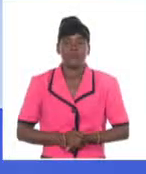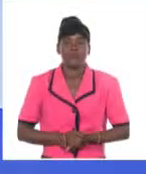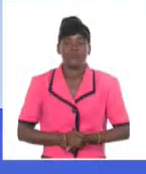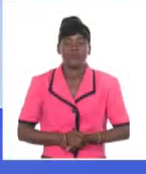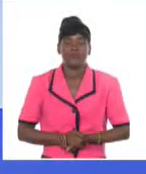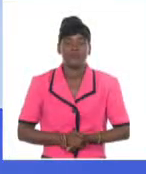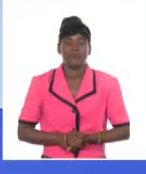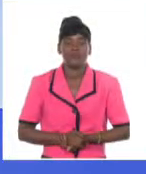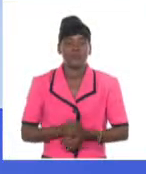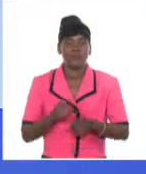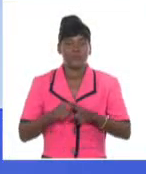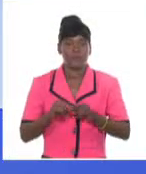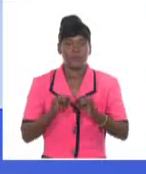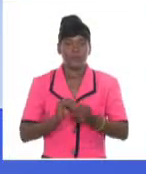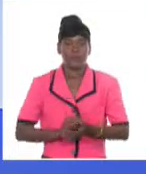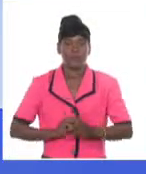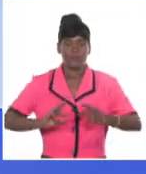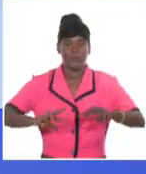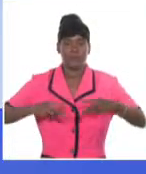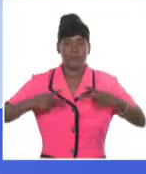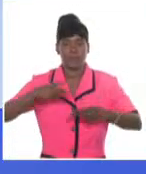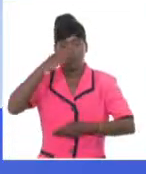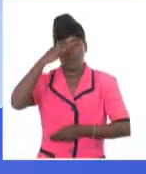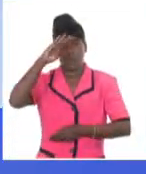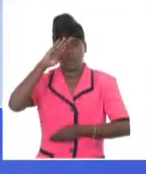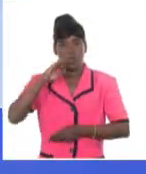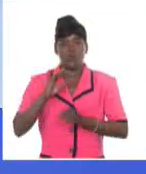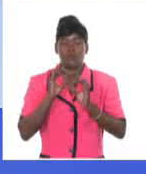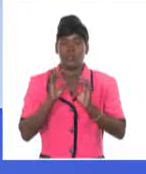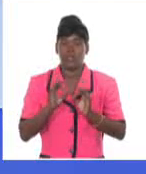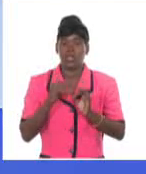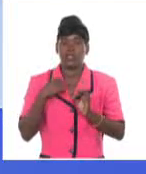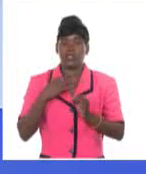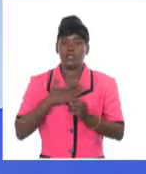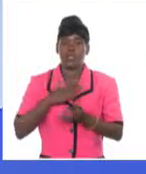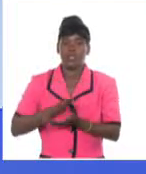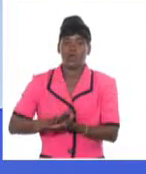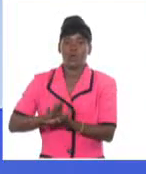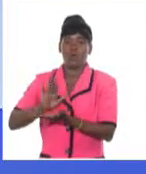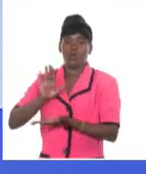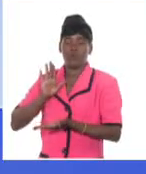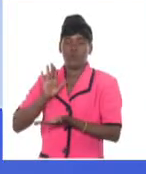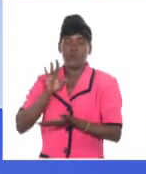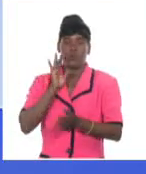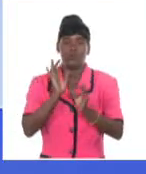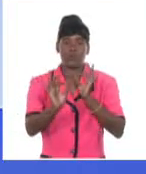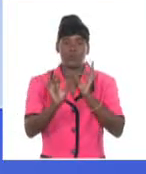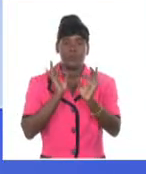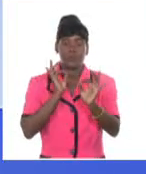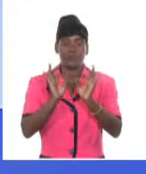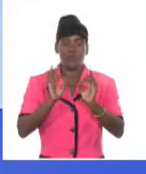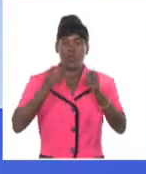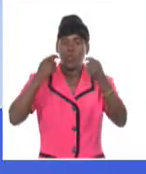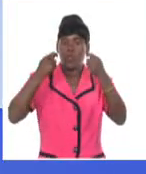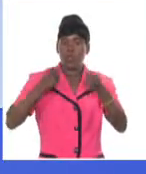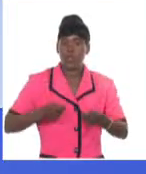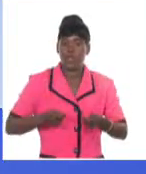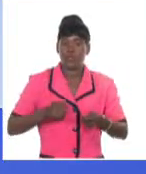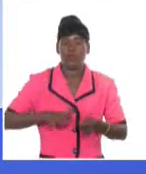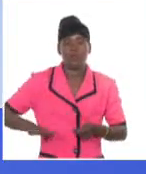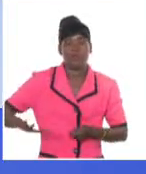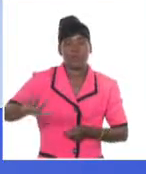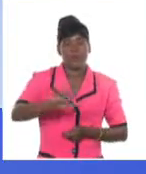Cuba ha ratificado en múltiples ocasiones su invariable compromiso con la promoción y protección de todos los derechos para todas las